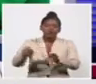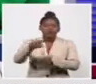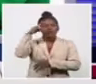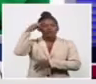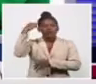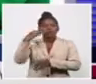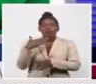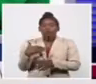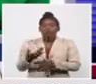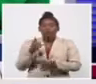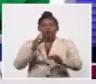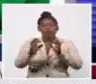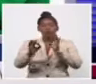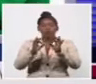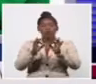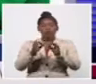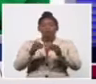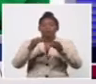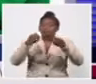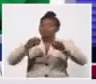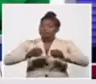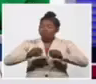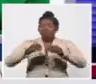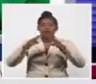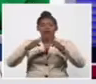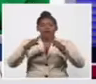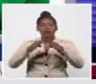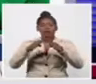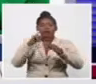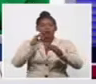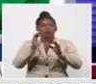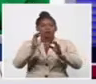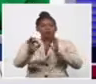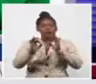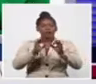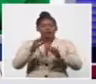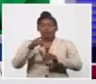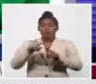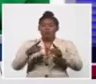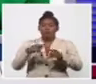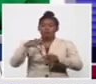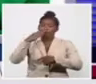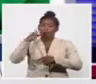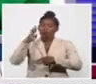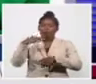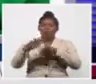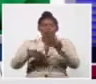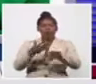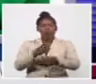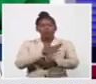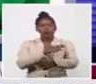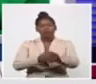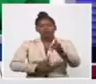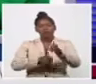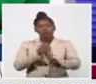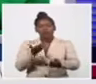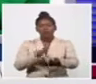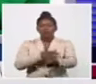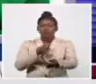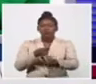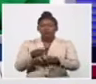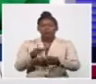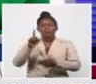no tiene que salir de casa, que debe de recibir el menor número de visitas, de intercambios,